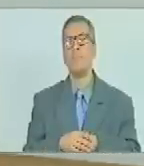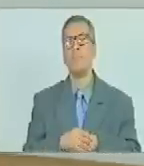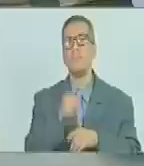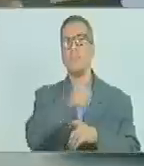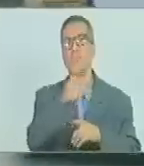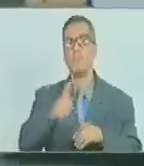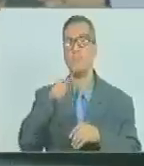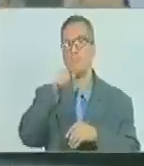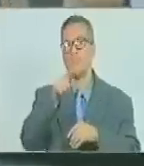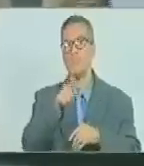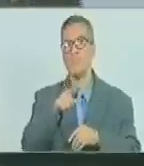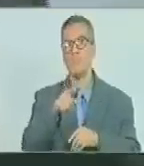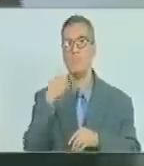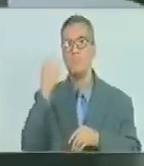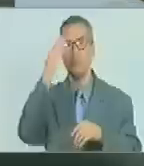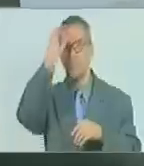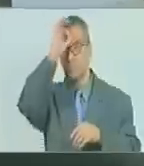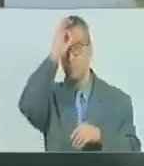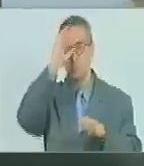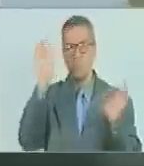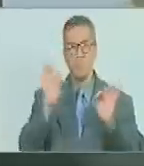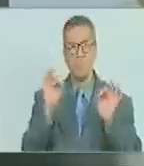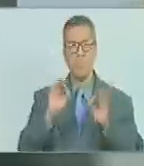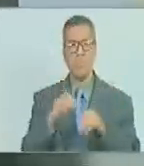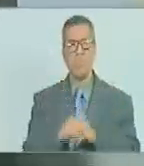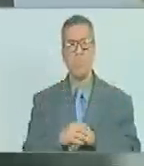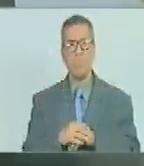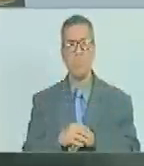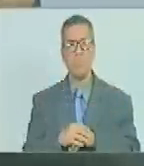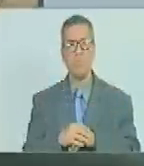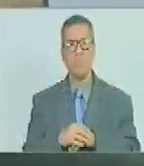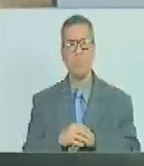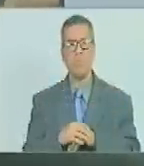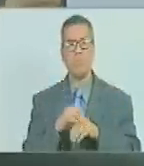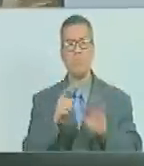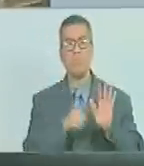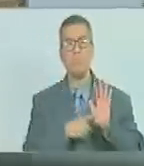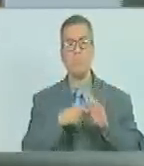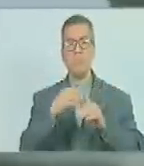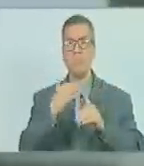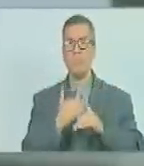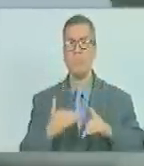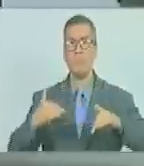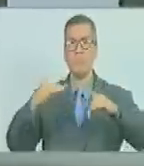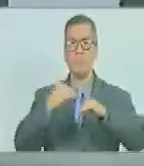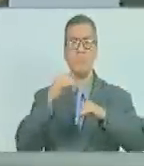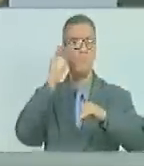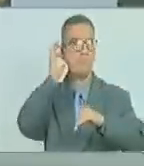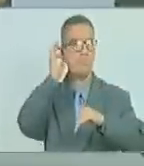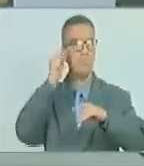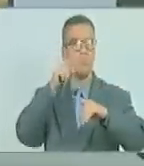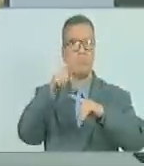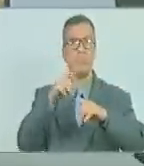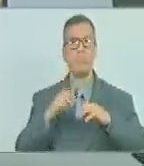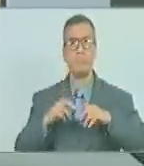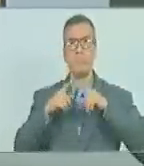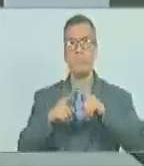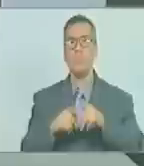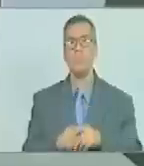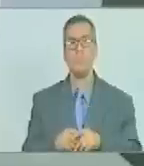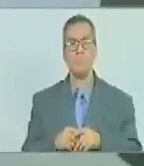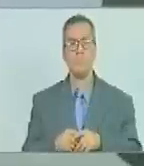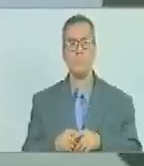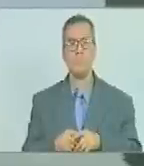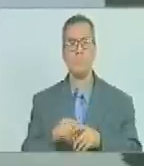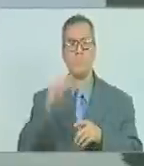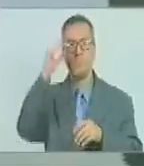Aquí, bueno, no sabemos si la pava se enseñoreó. En este caso,